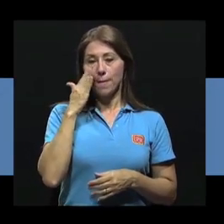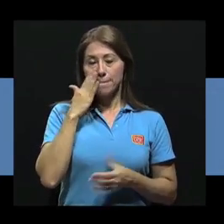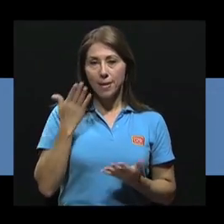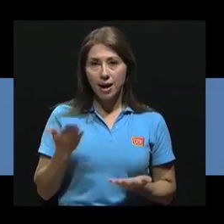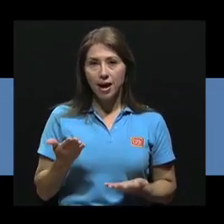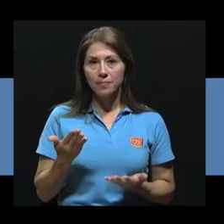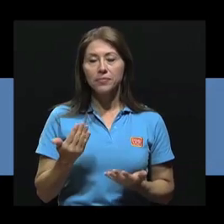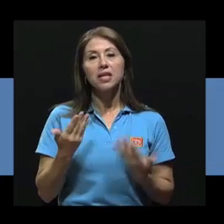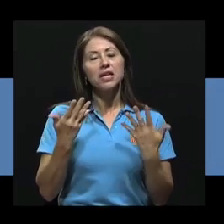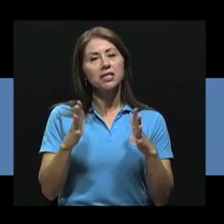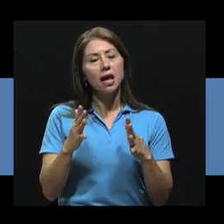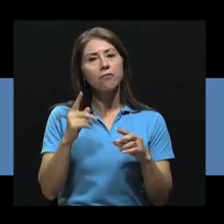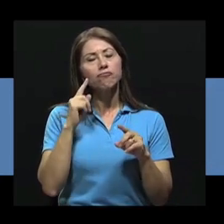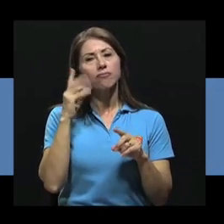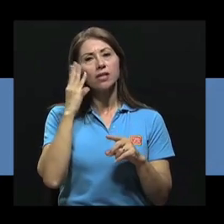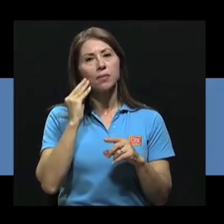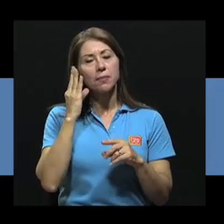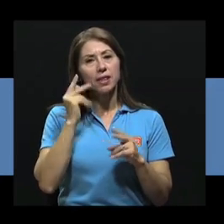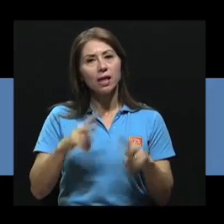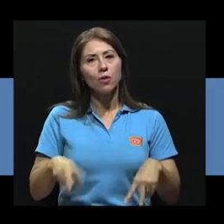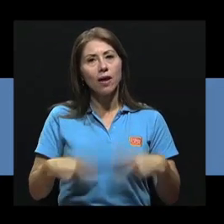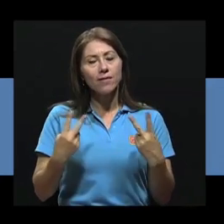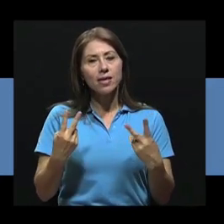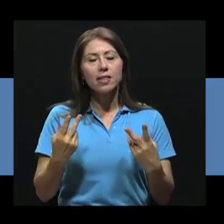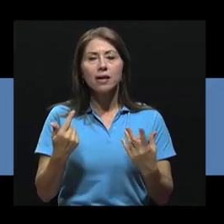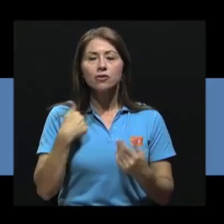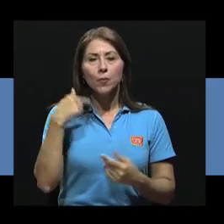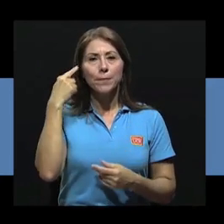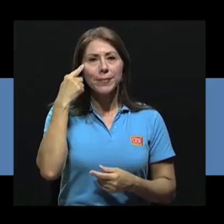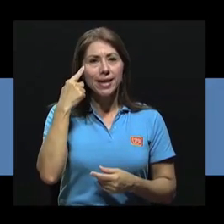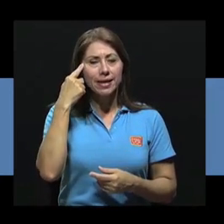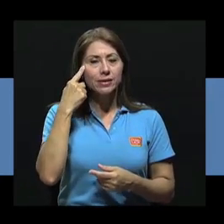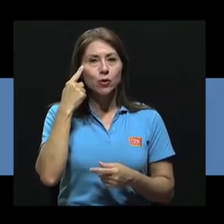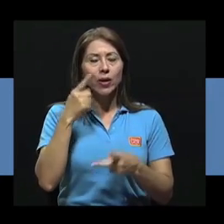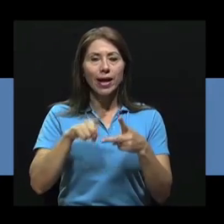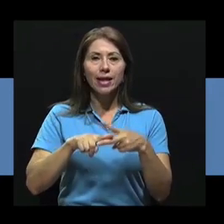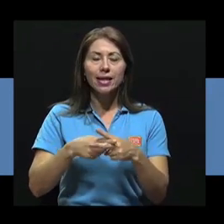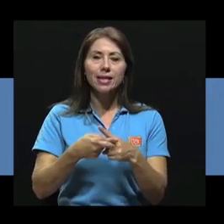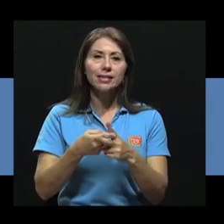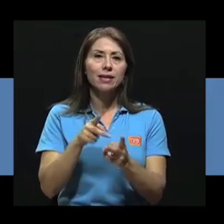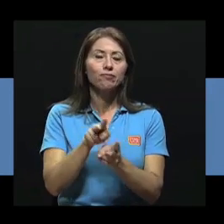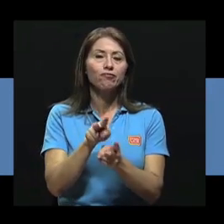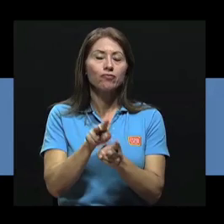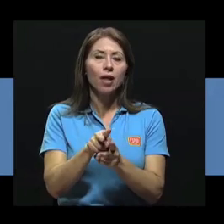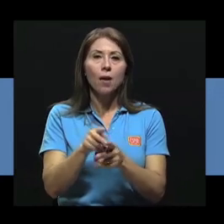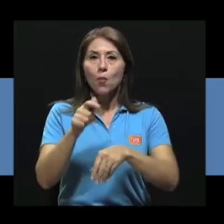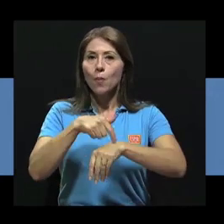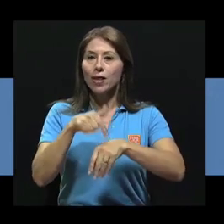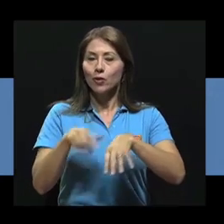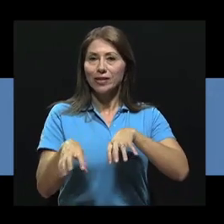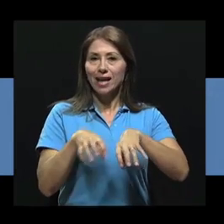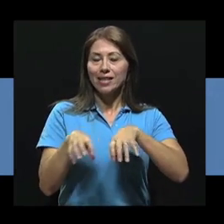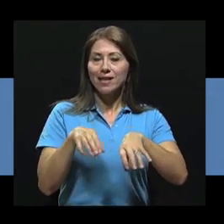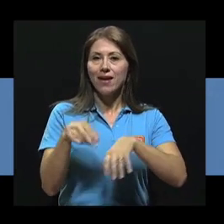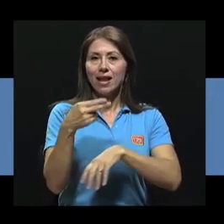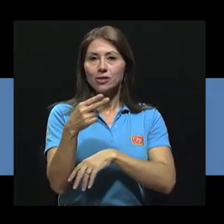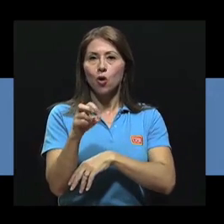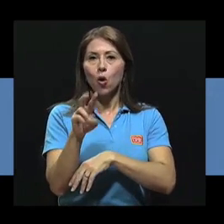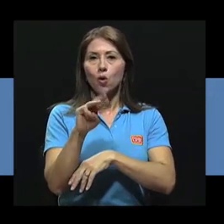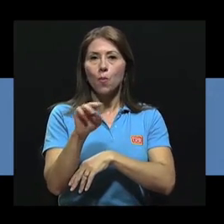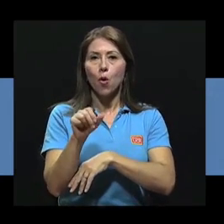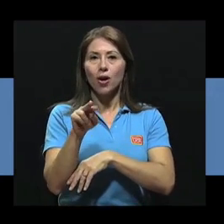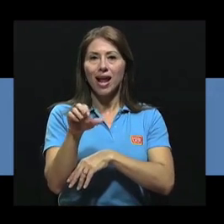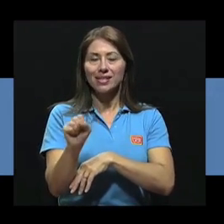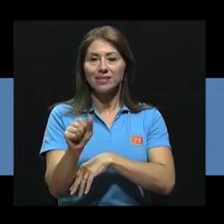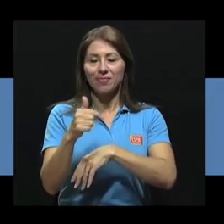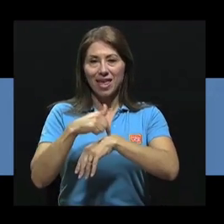de familia, ¿verdad?, y experimentando la vida, yo pienso que desde el momento en que las hormonas se les activan en la